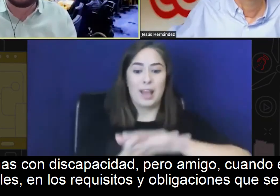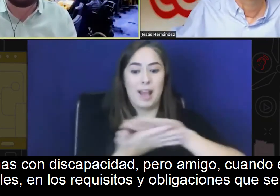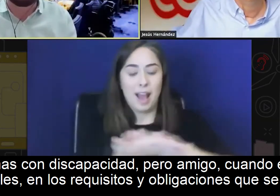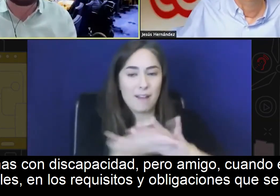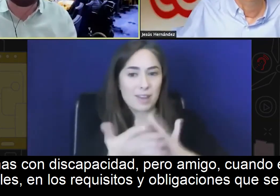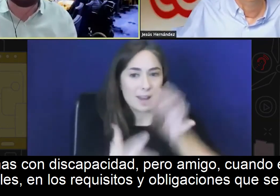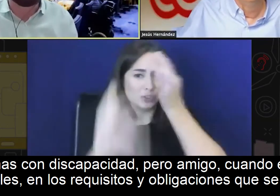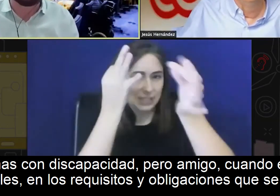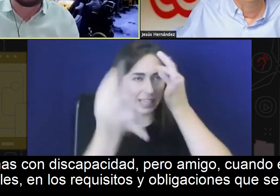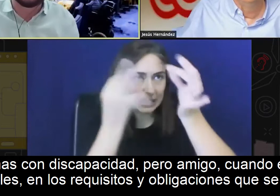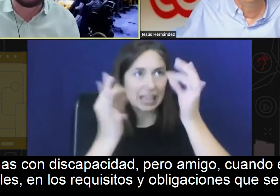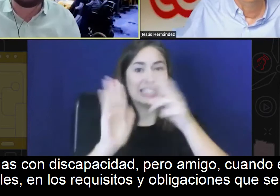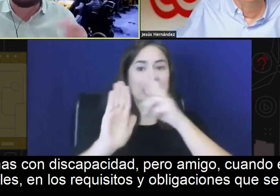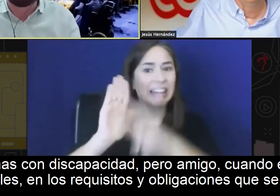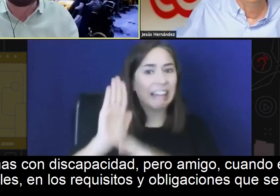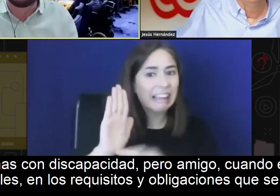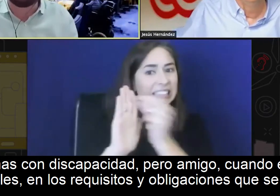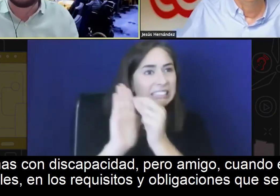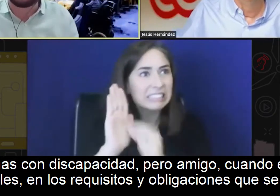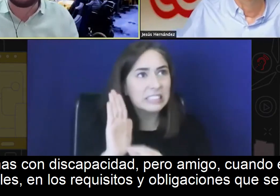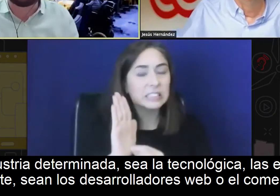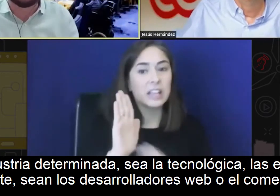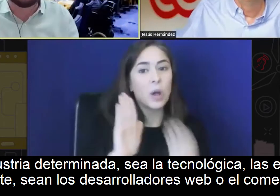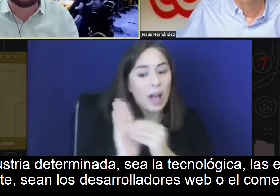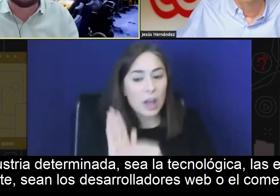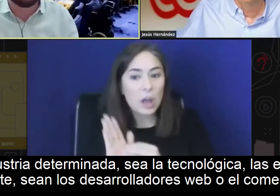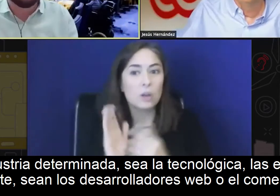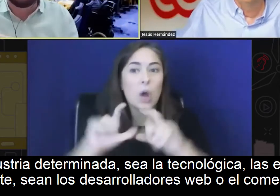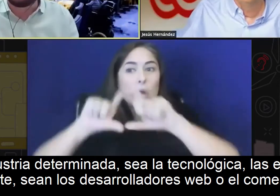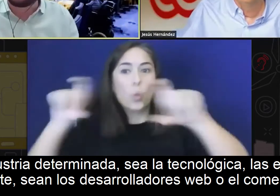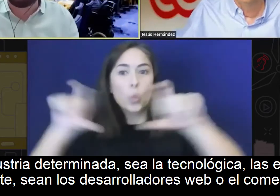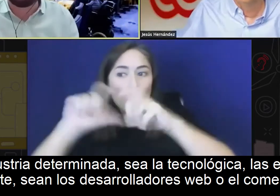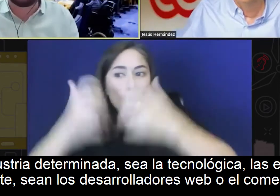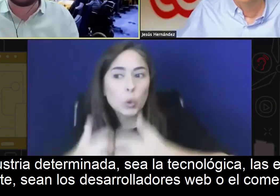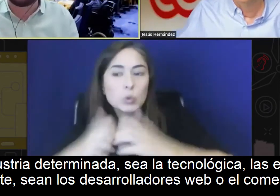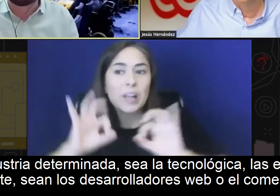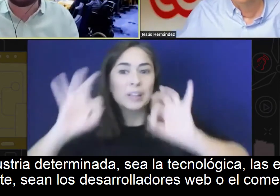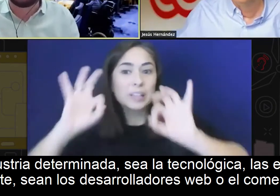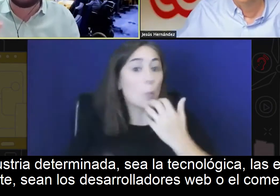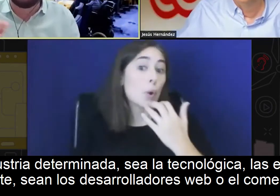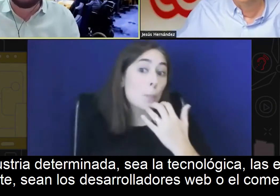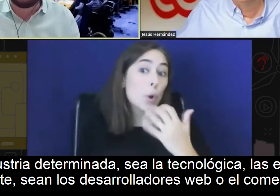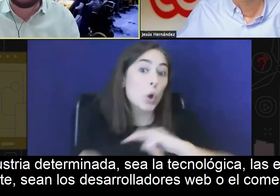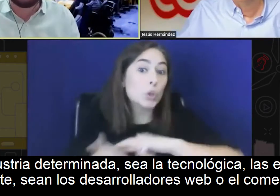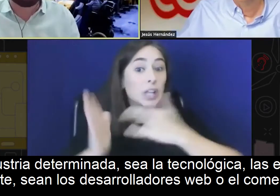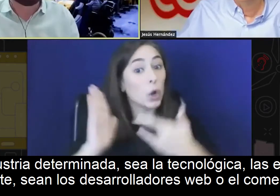las obligaciones que a lo mejor se le añaden a una industria determinada, ya sea la tecnológica, ya